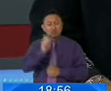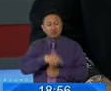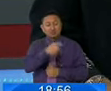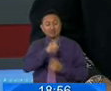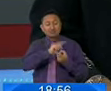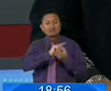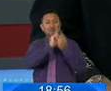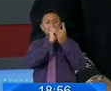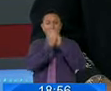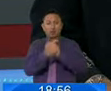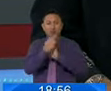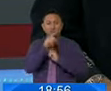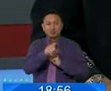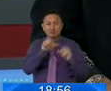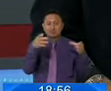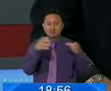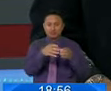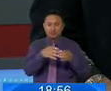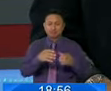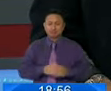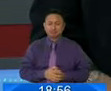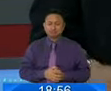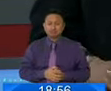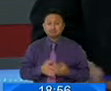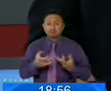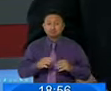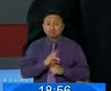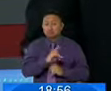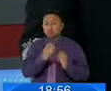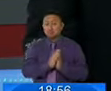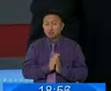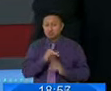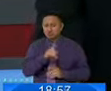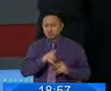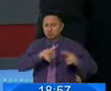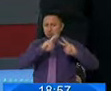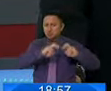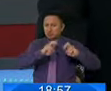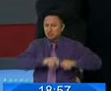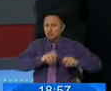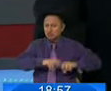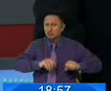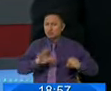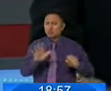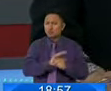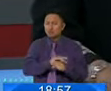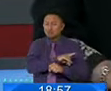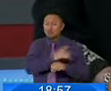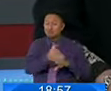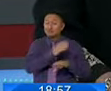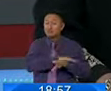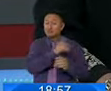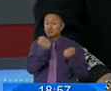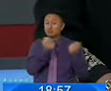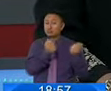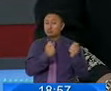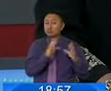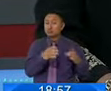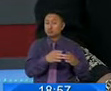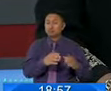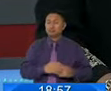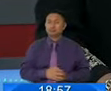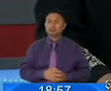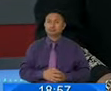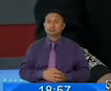una reestructuración de esa secretaría, además de que piden una investigación profunda al manejo que se dio a esta